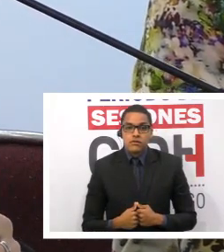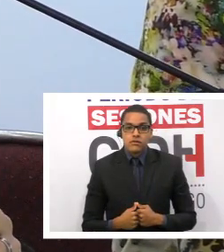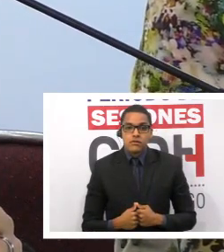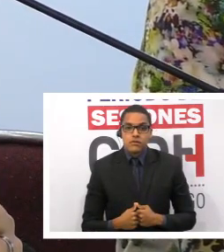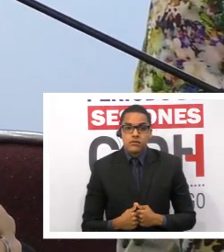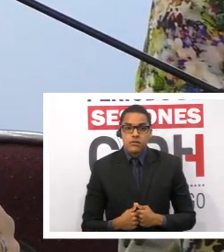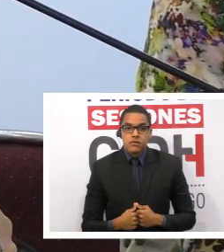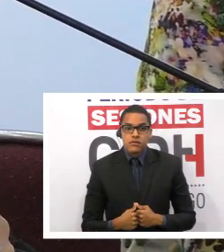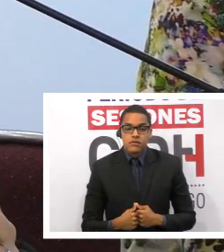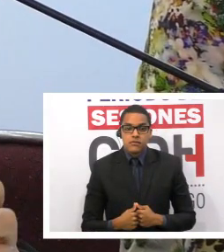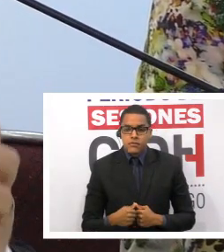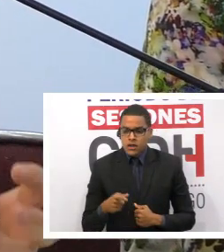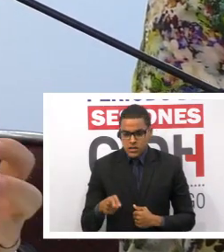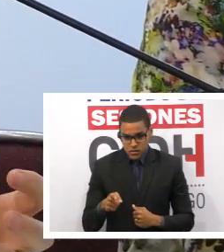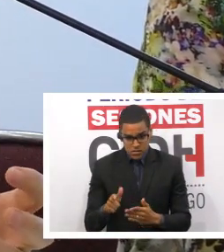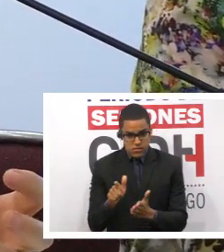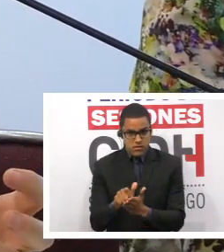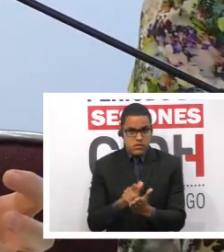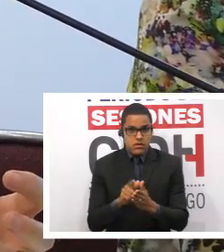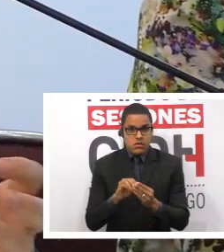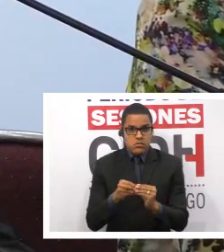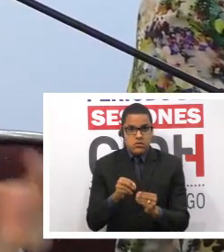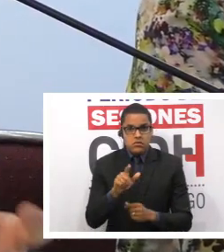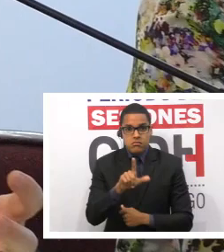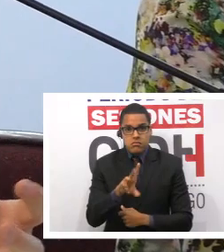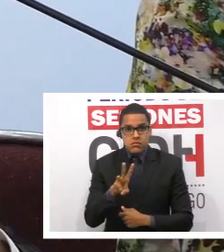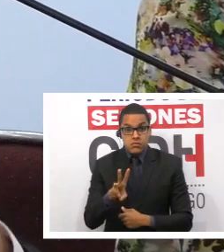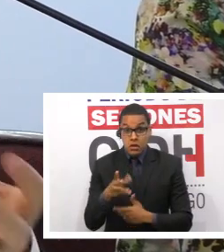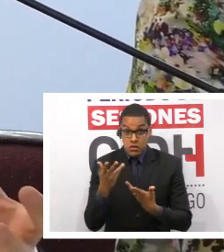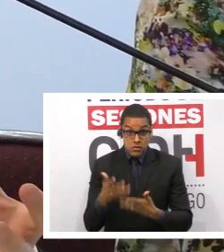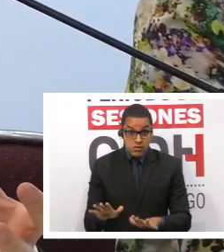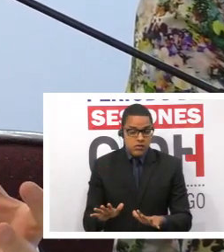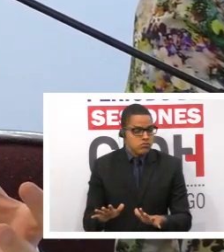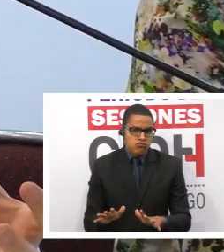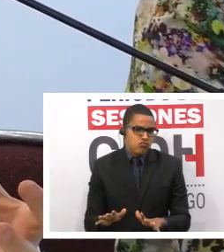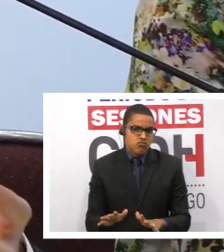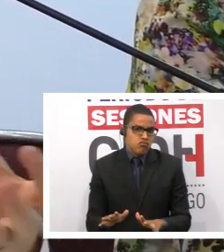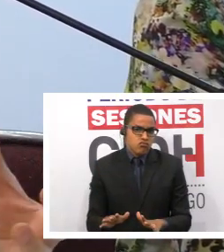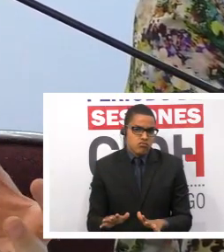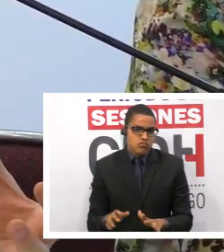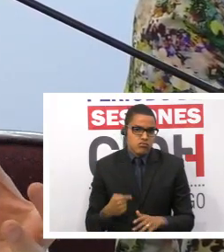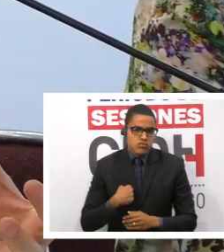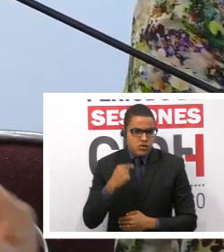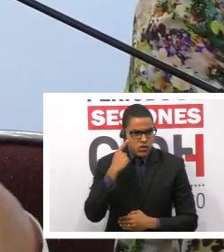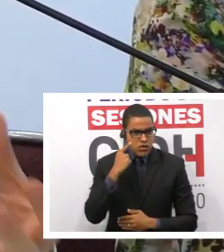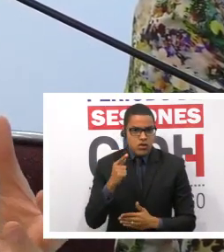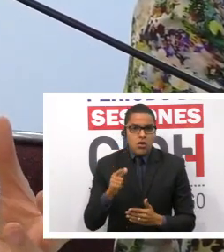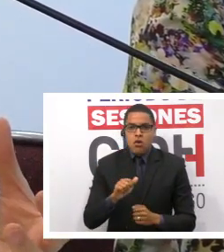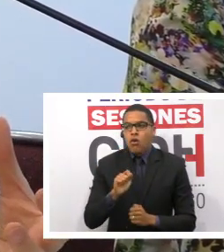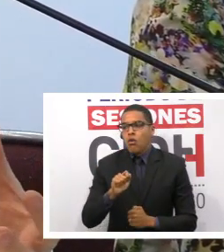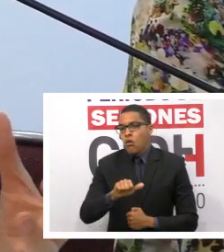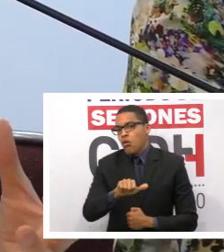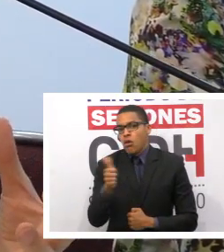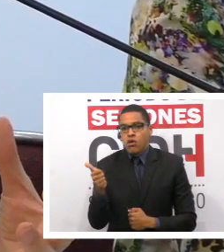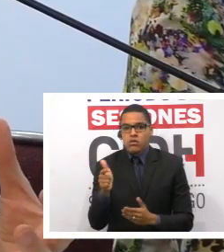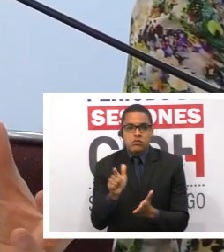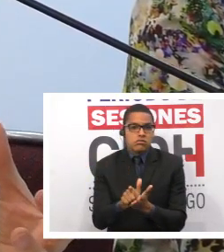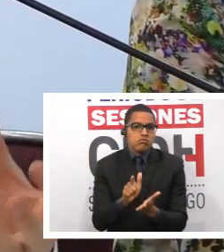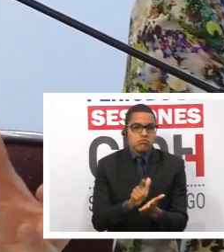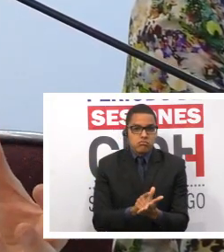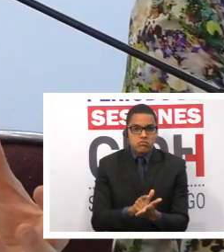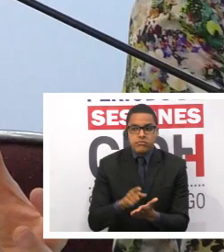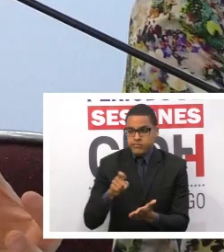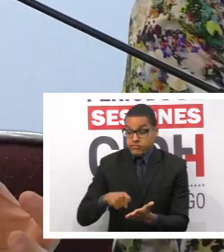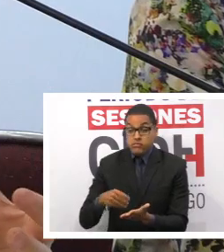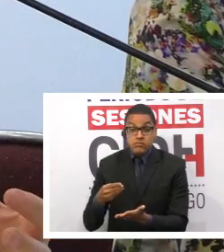artículo 26 creo que es así porque todos los derechos tienen costos por eso el comité de derechos humanos tuvo que